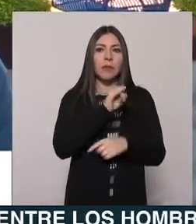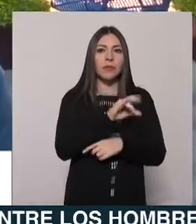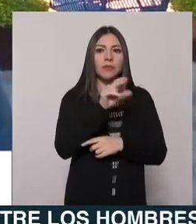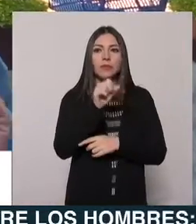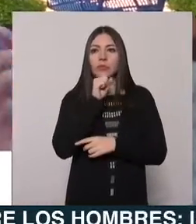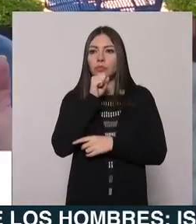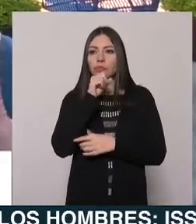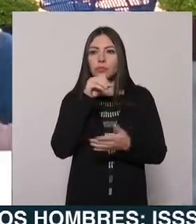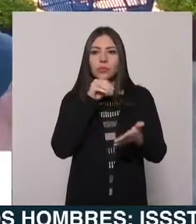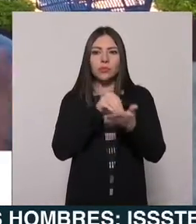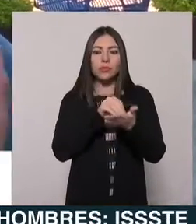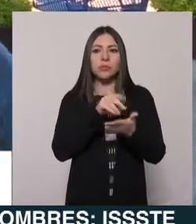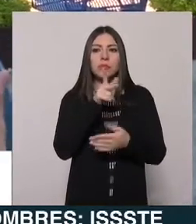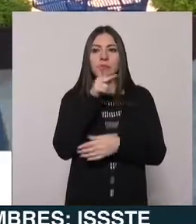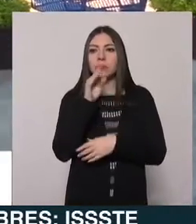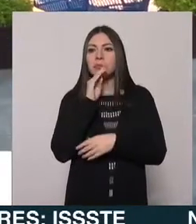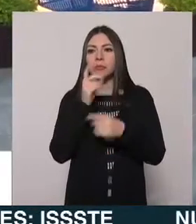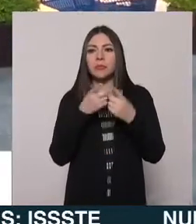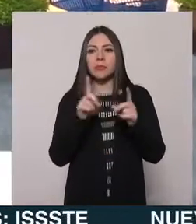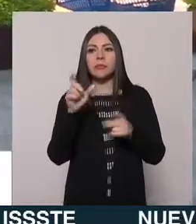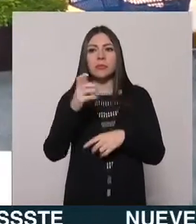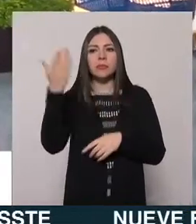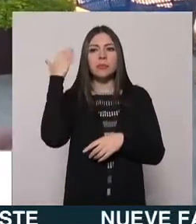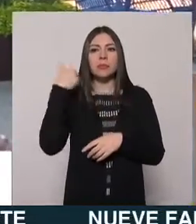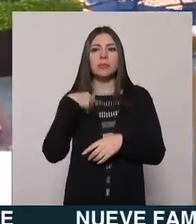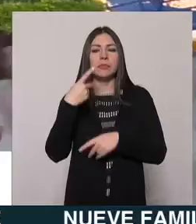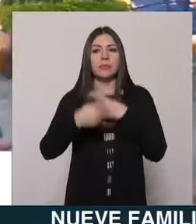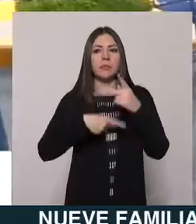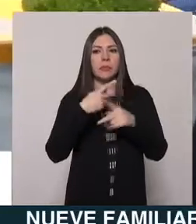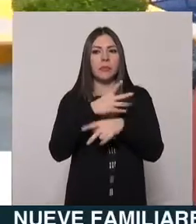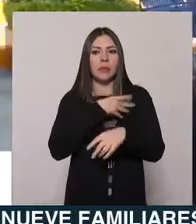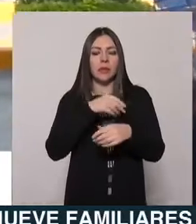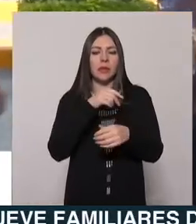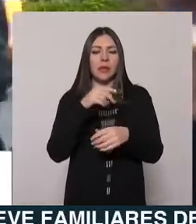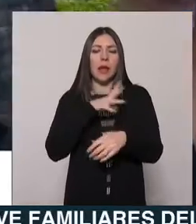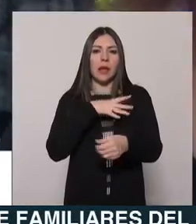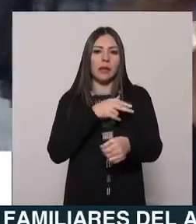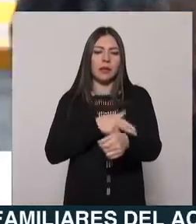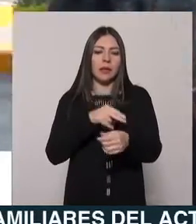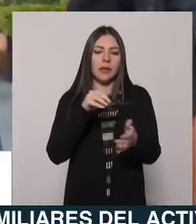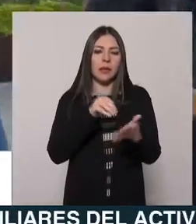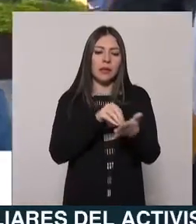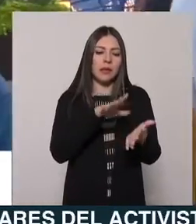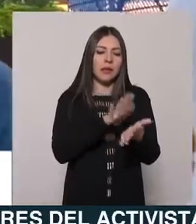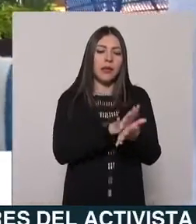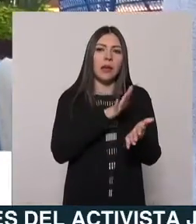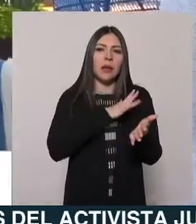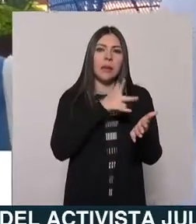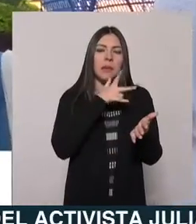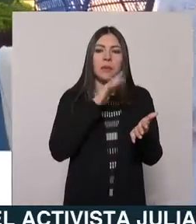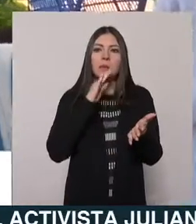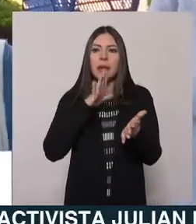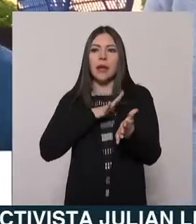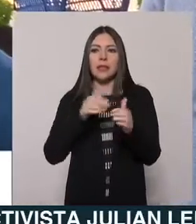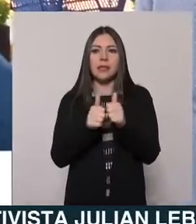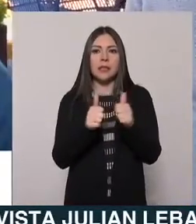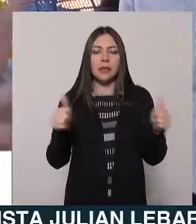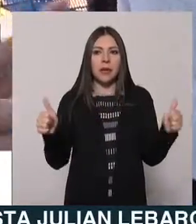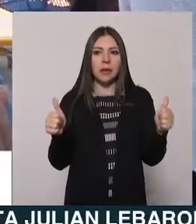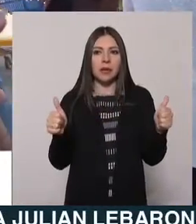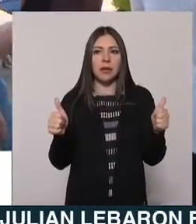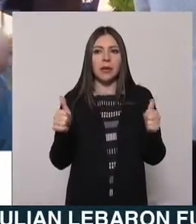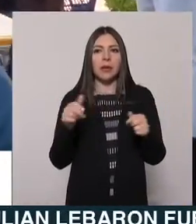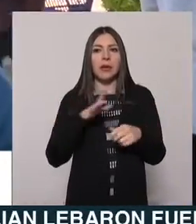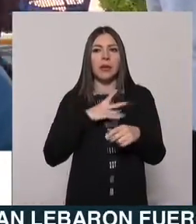una clave, según me explicaron cuando yo saqué el pasaporte de mi hija, que dice que los papás están separados y